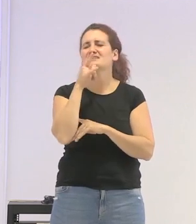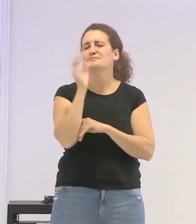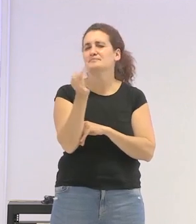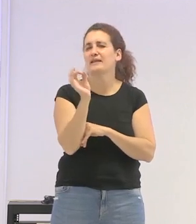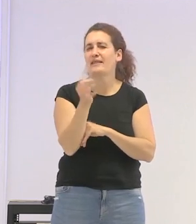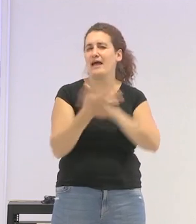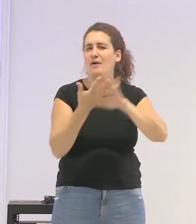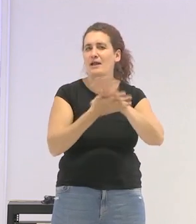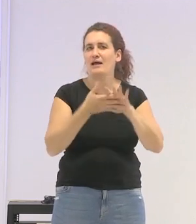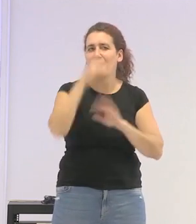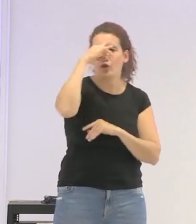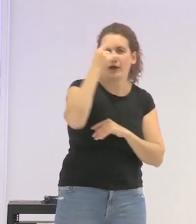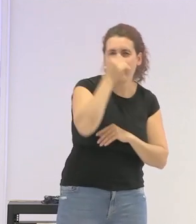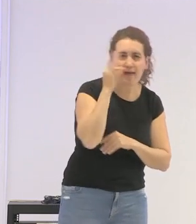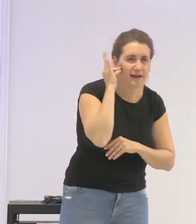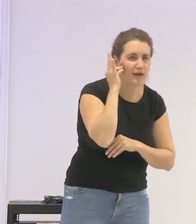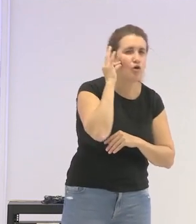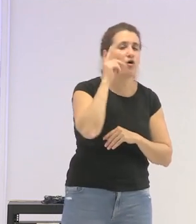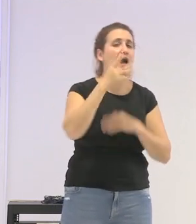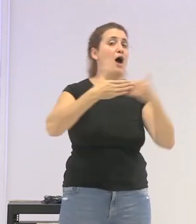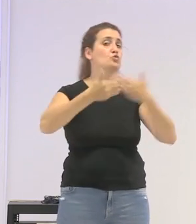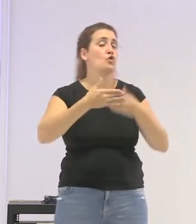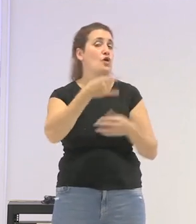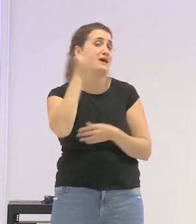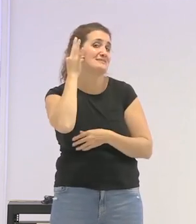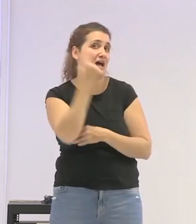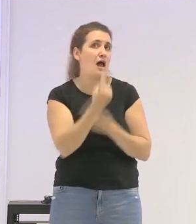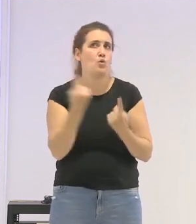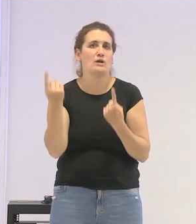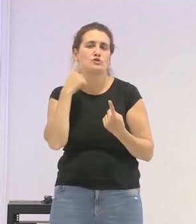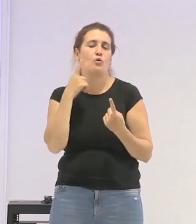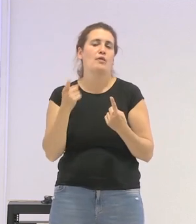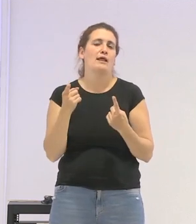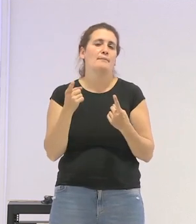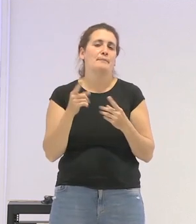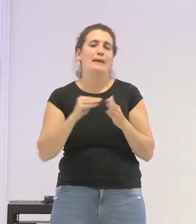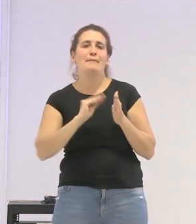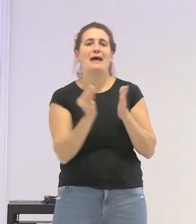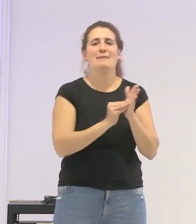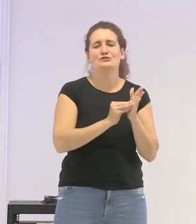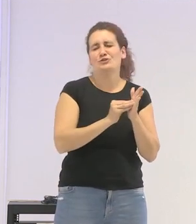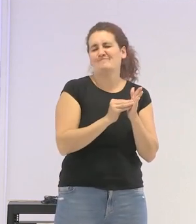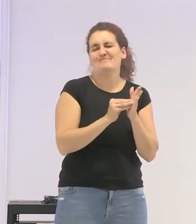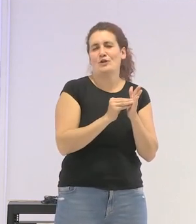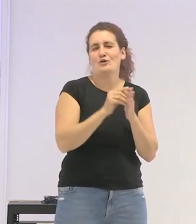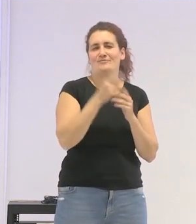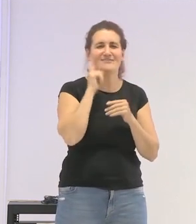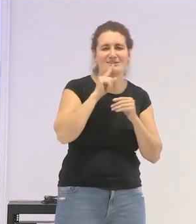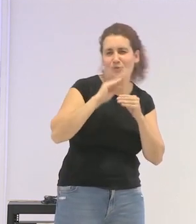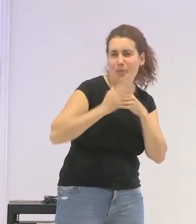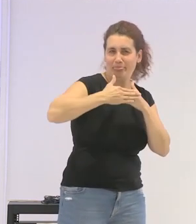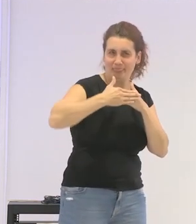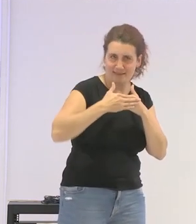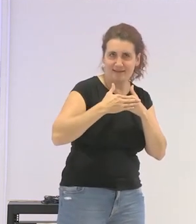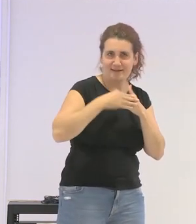ideología de género, algunas autoras hablan de que es el pegamento simbólico que une a estas extremas derechas, que además como son nacionalistas muchas